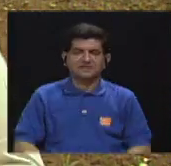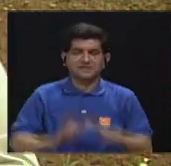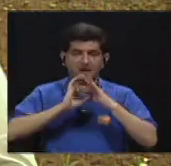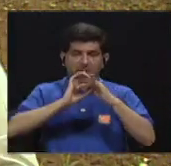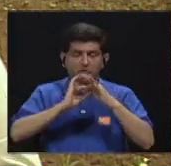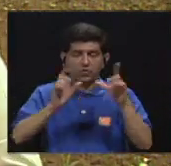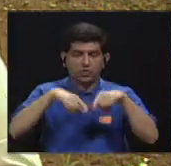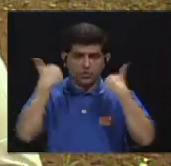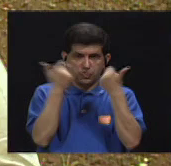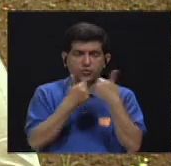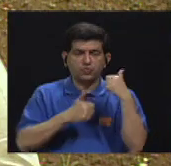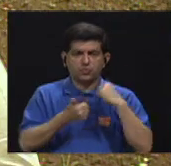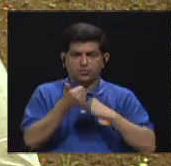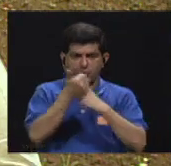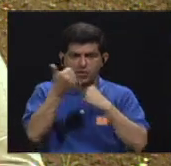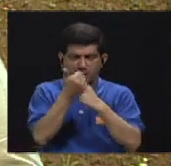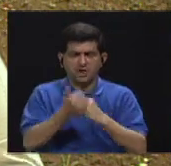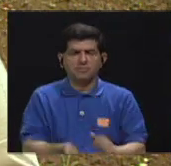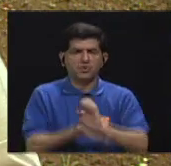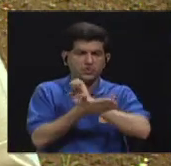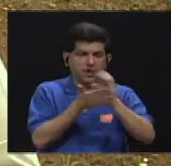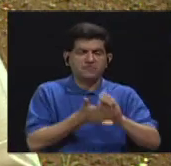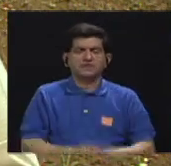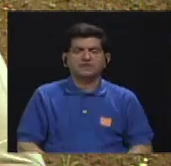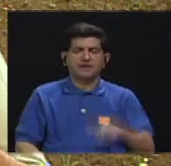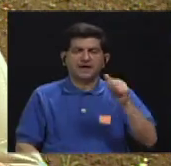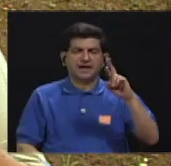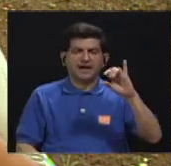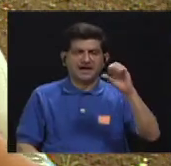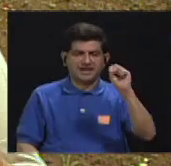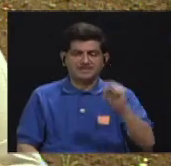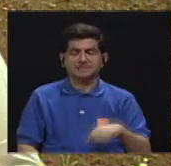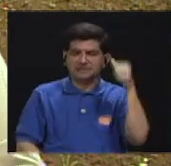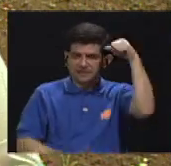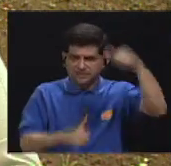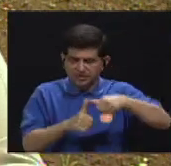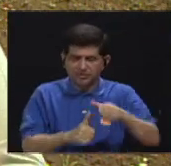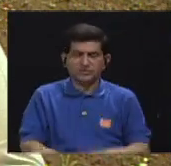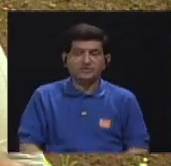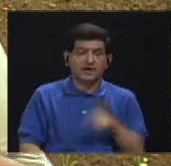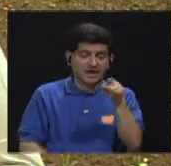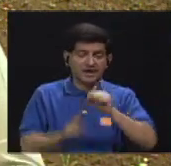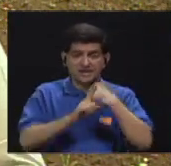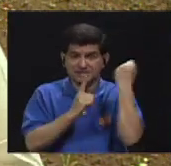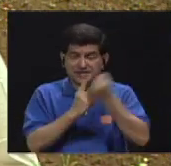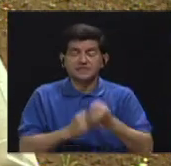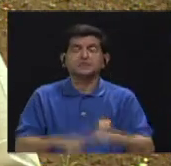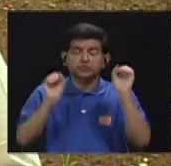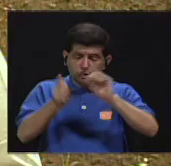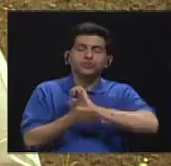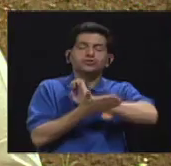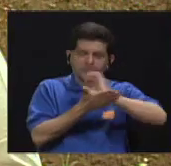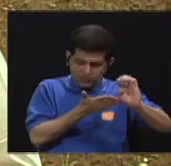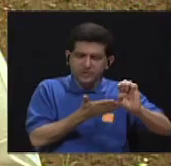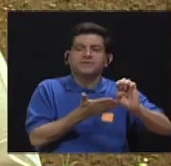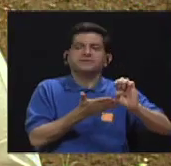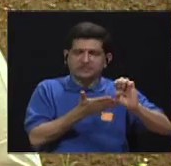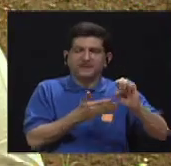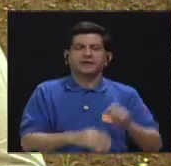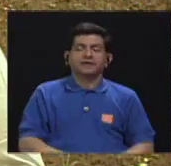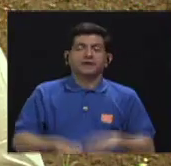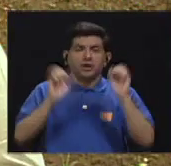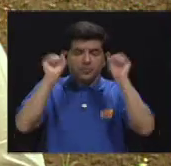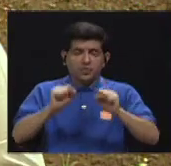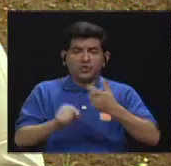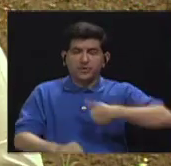común en el apoyo a la prevención de la caries dental, teniendo en consideración que la caries dental es completamente prevenible.